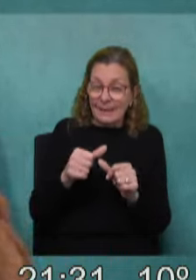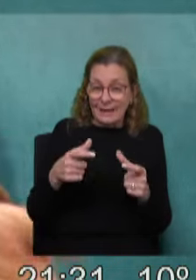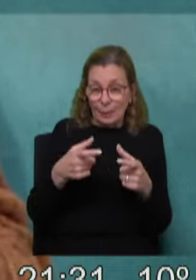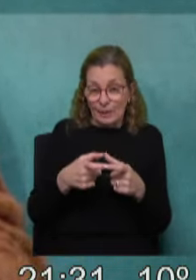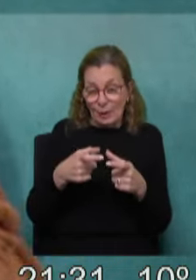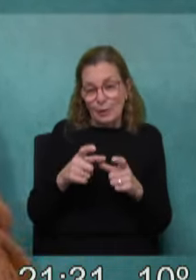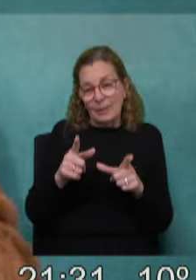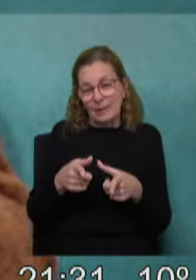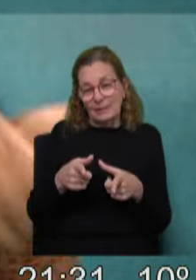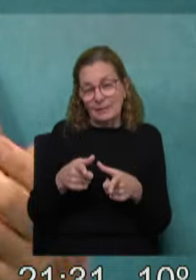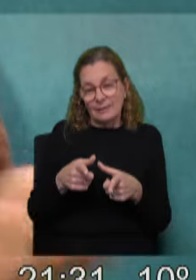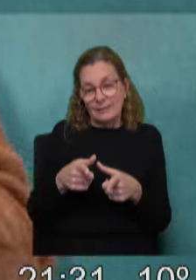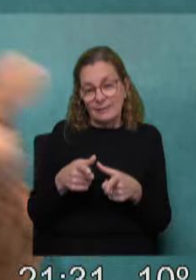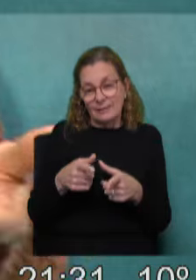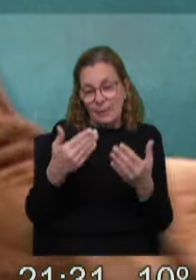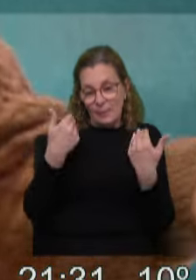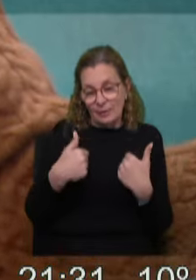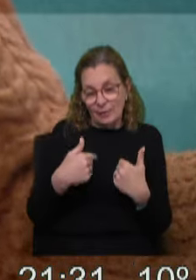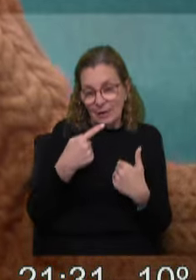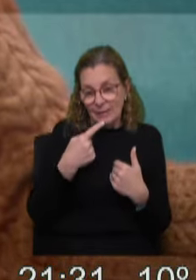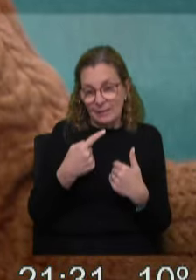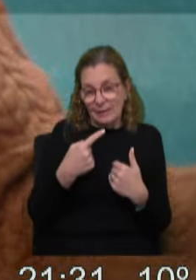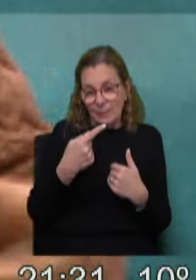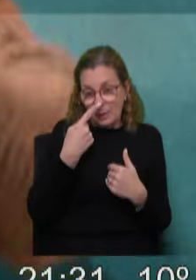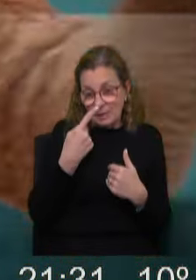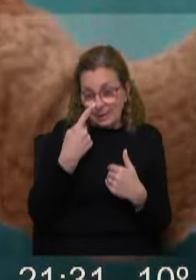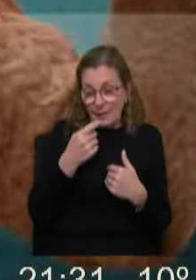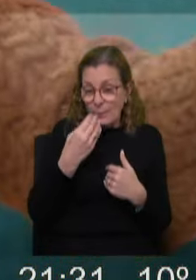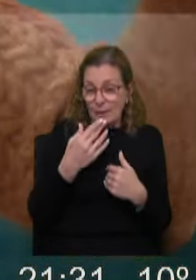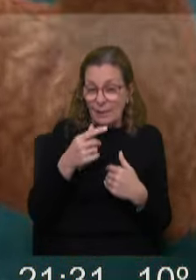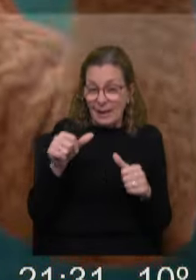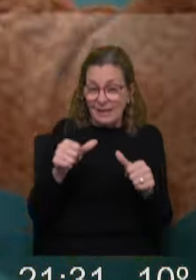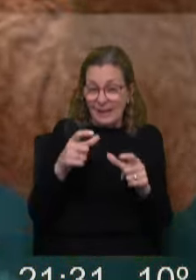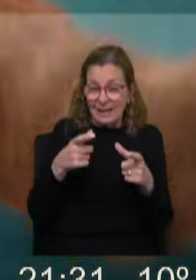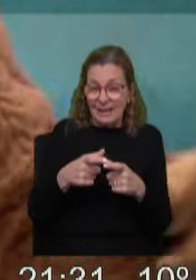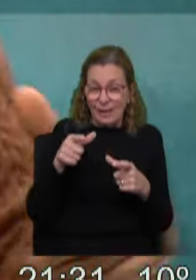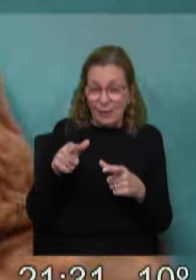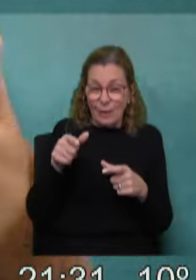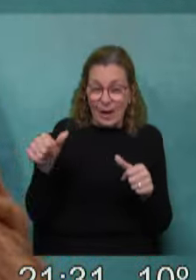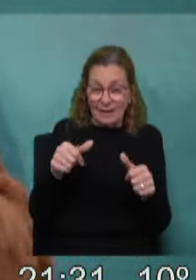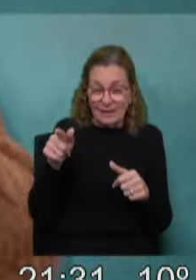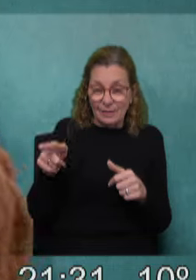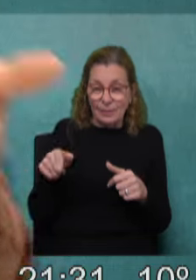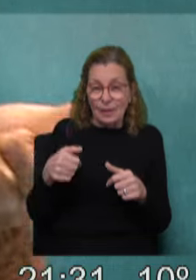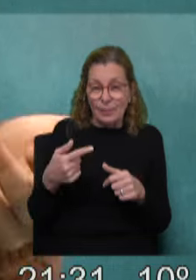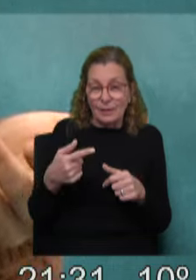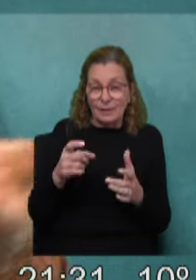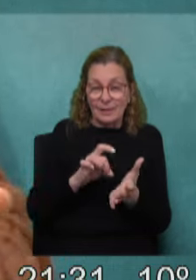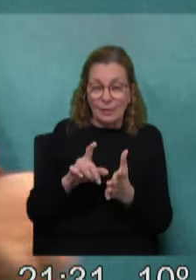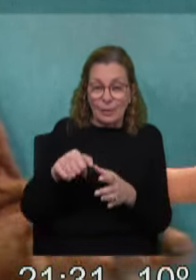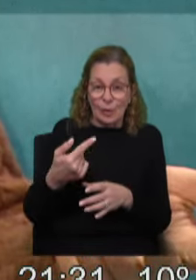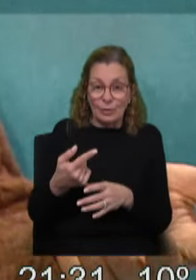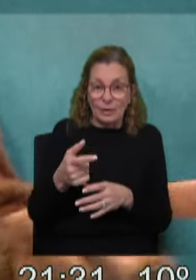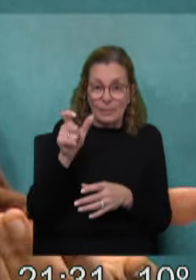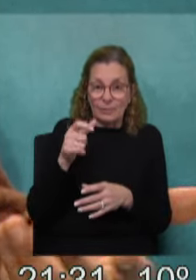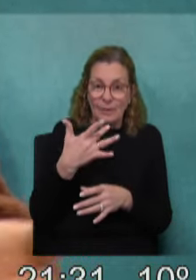interesante ser vos el que decide, obvio que es interesante decir, bueno, voy a hacer este disco como tal y vos haces esto, tal. Pero después ponerte al servicio de otro